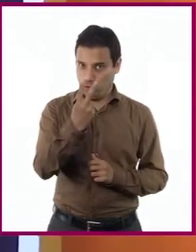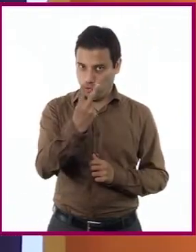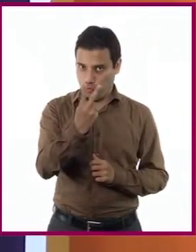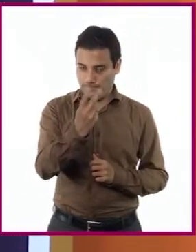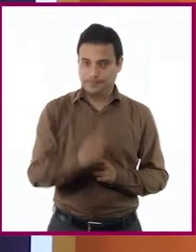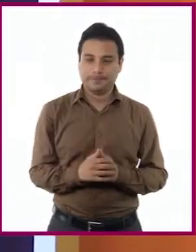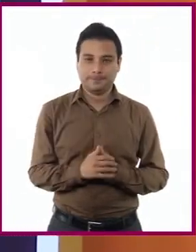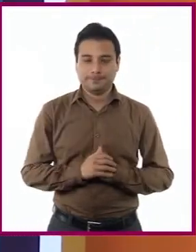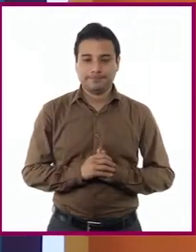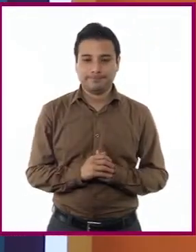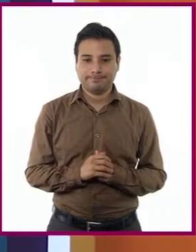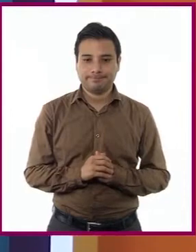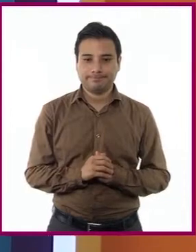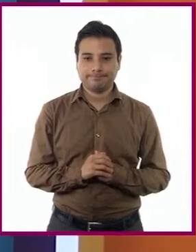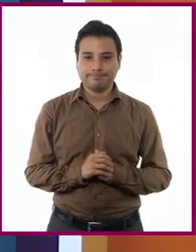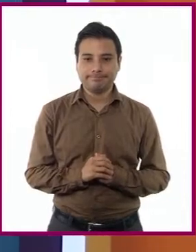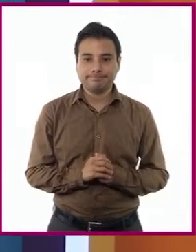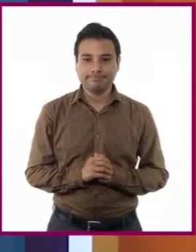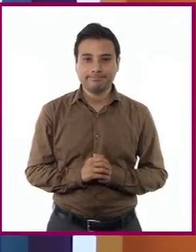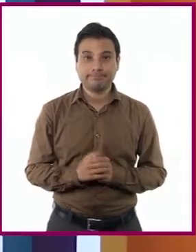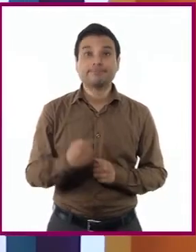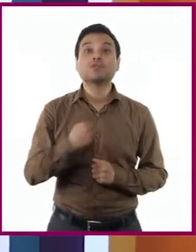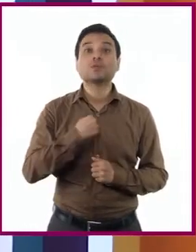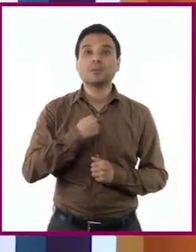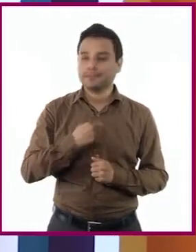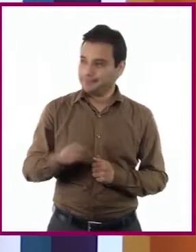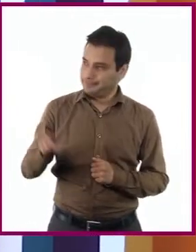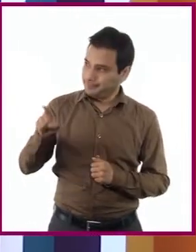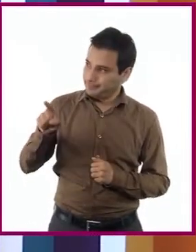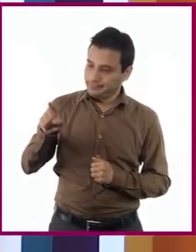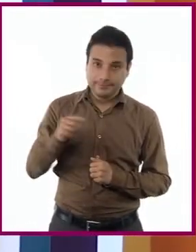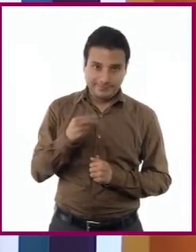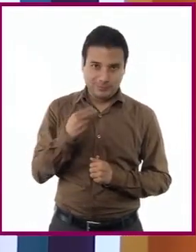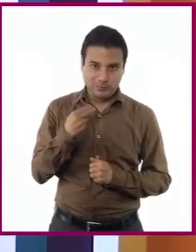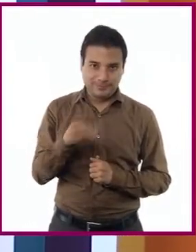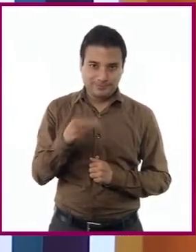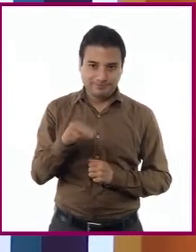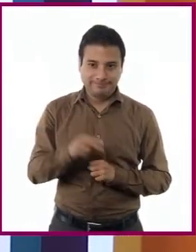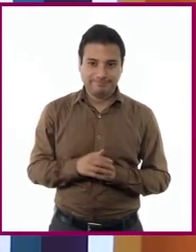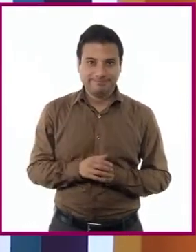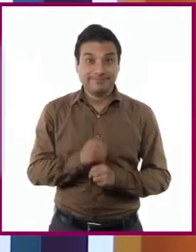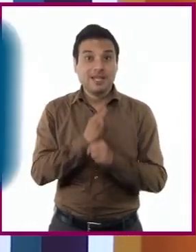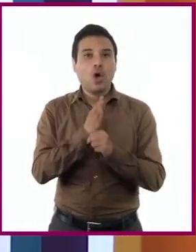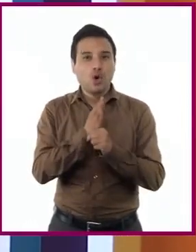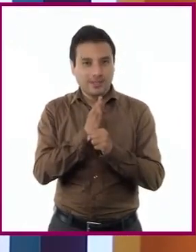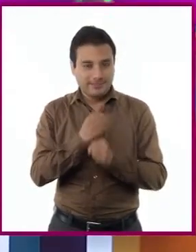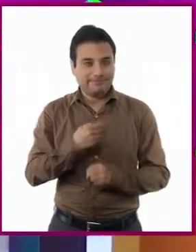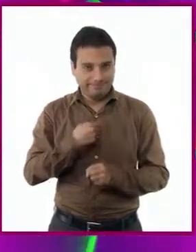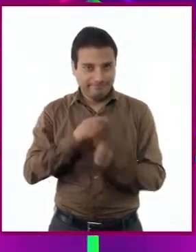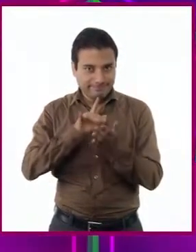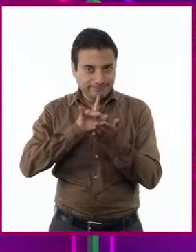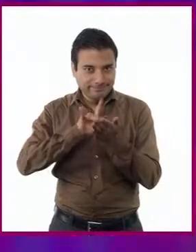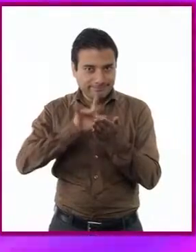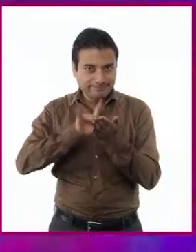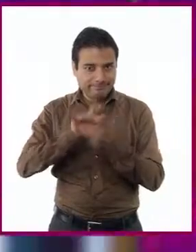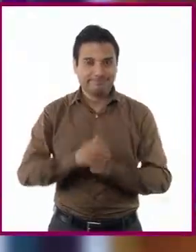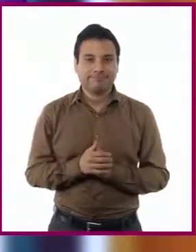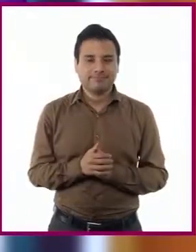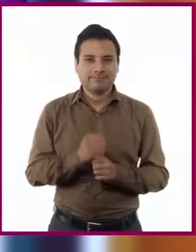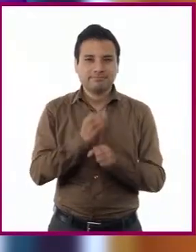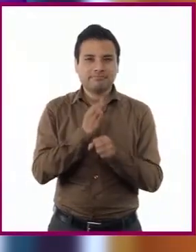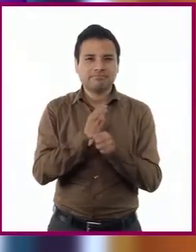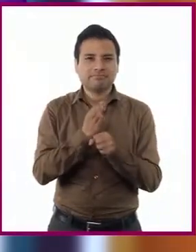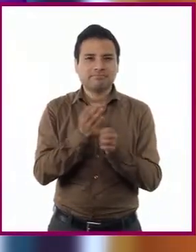de secundaria soy benjamín martínez navarro y los acompañaré en esta sesión en esta